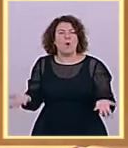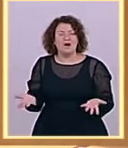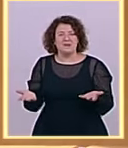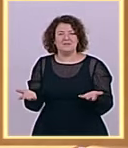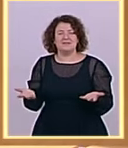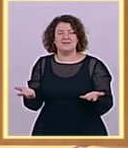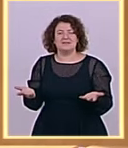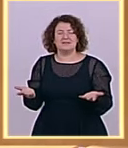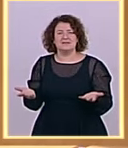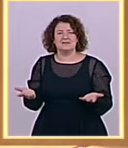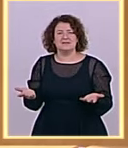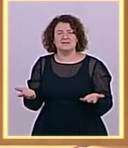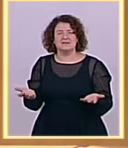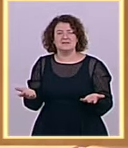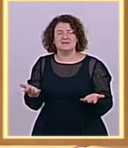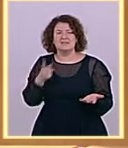no le dan ustedes la voz al pueblo?